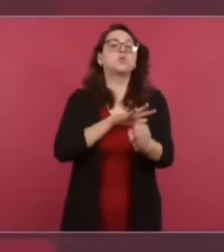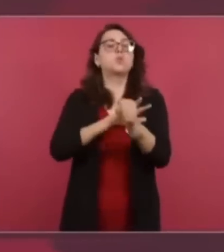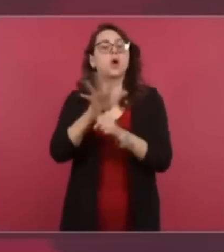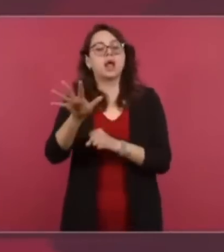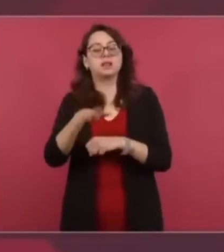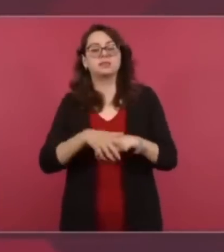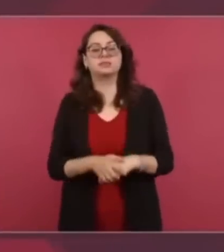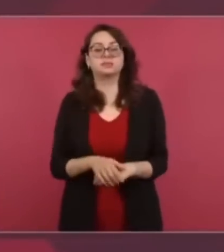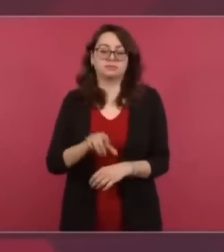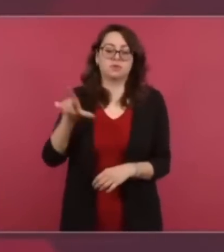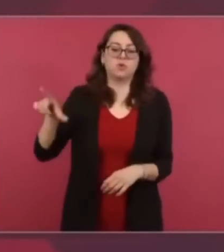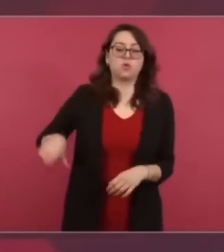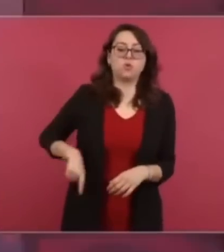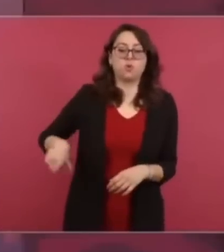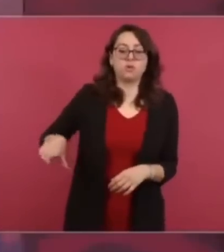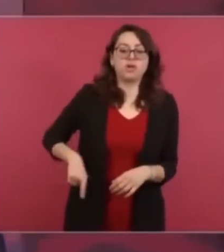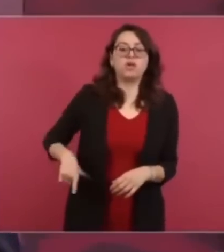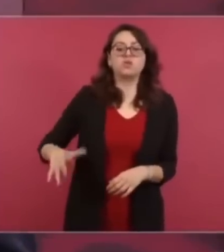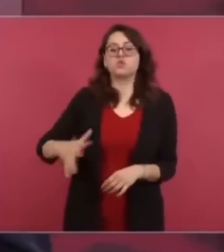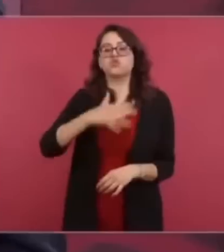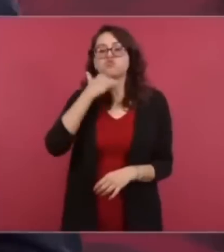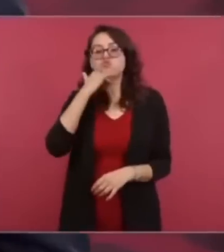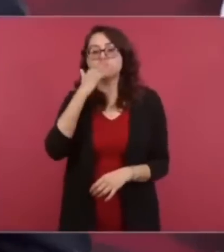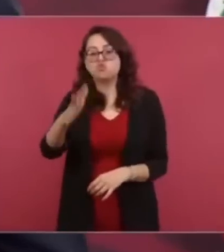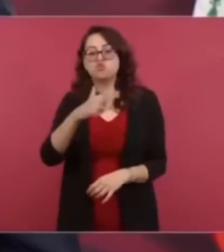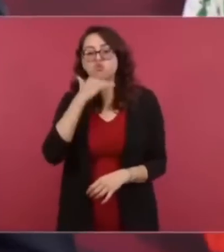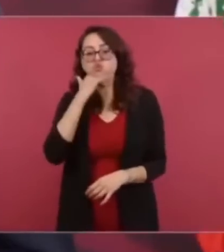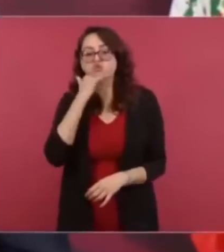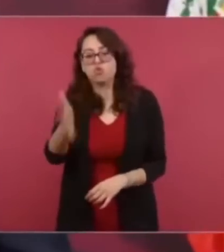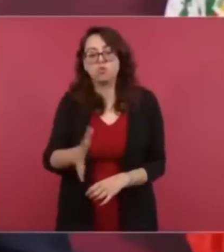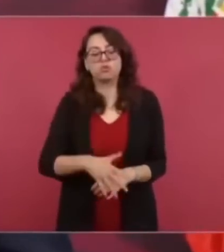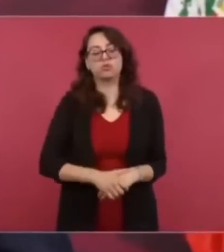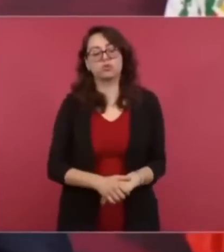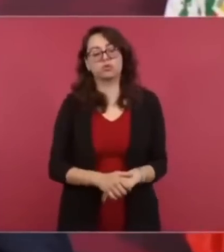y de la minoría.